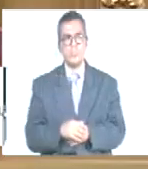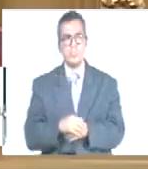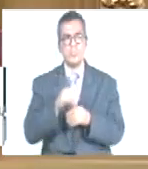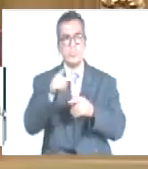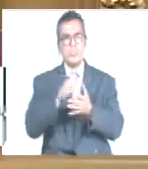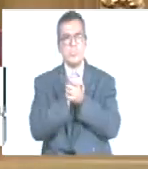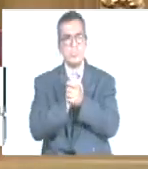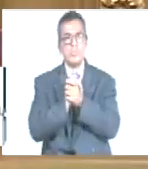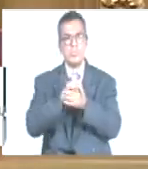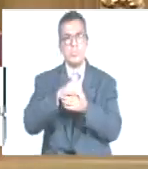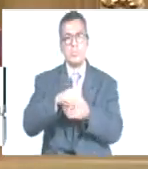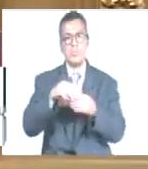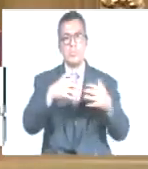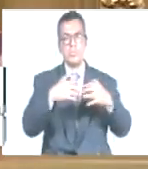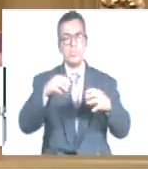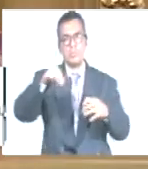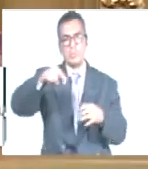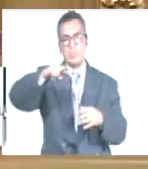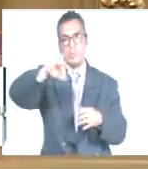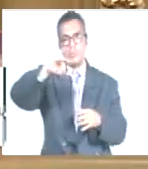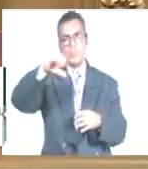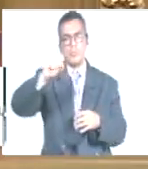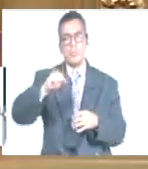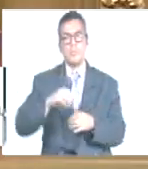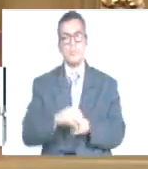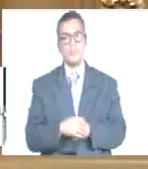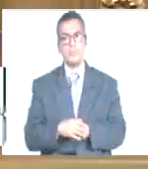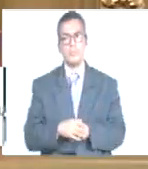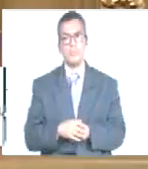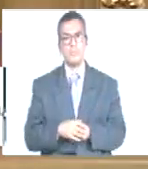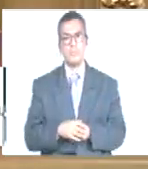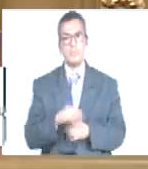su compañera de lucha María Herrera.